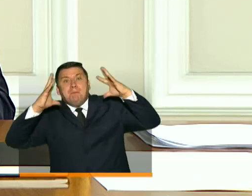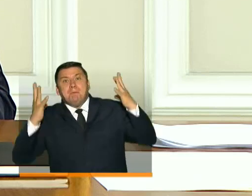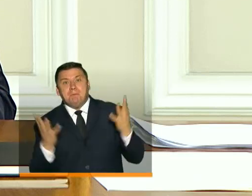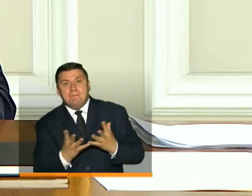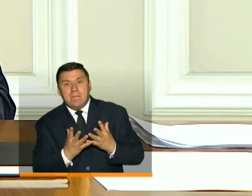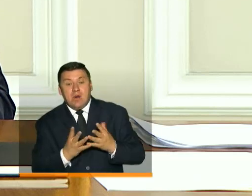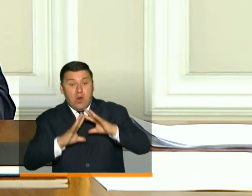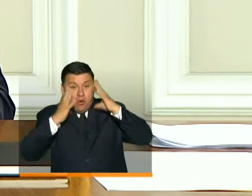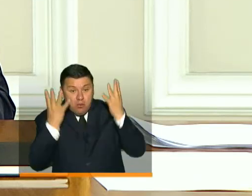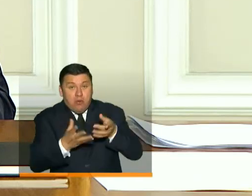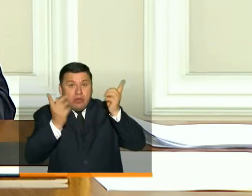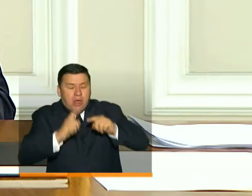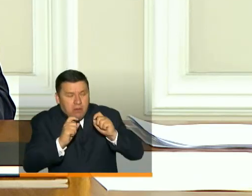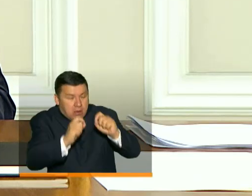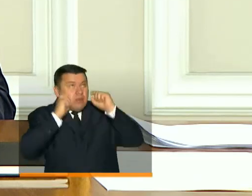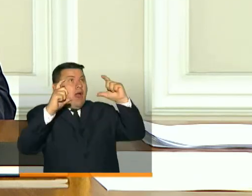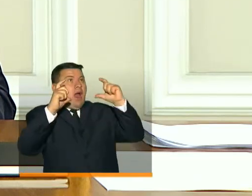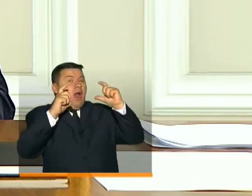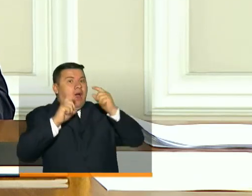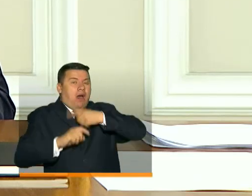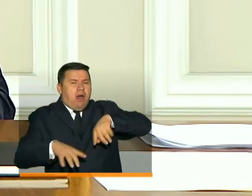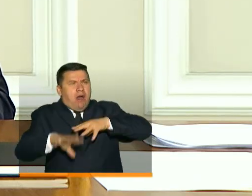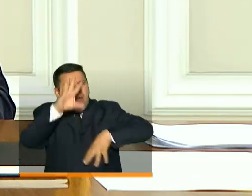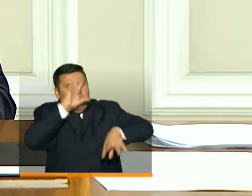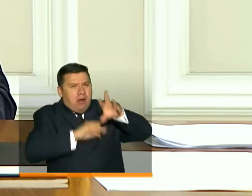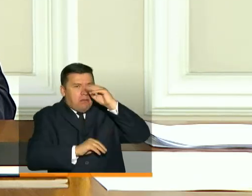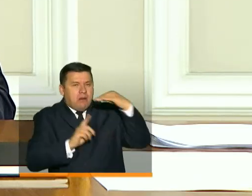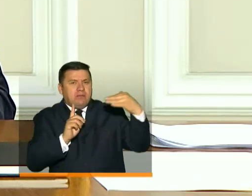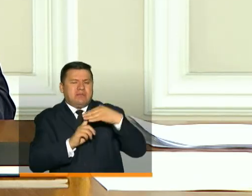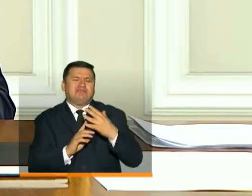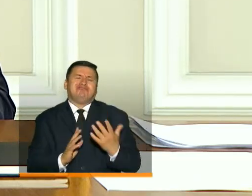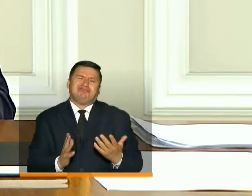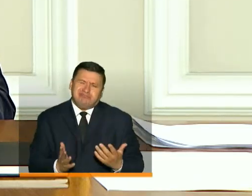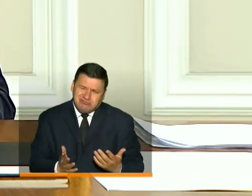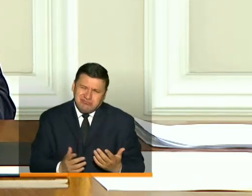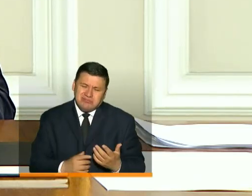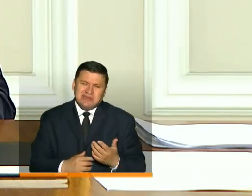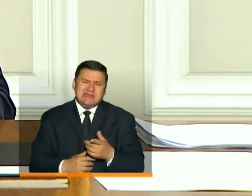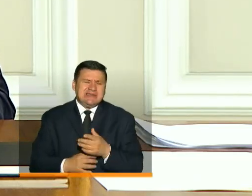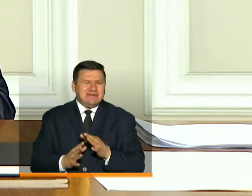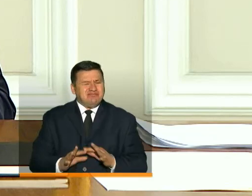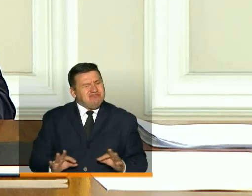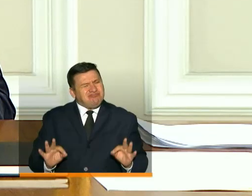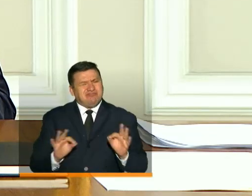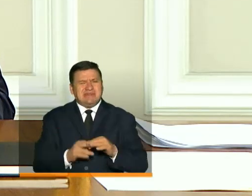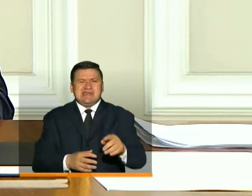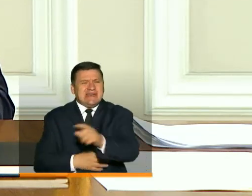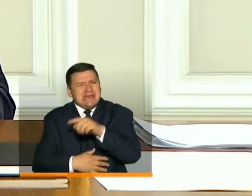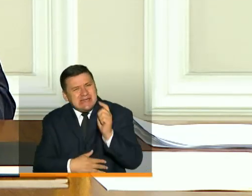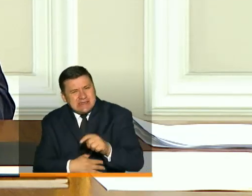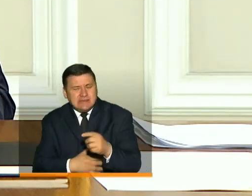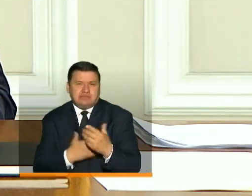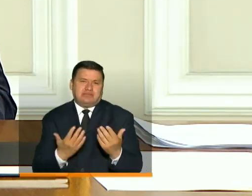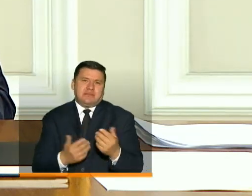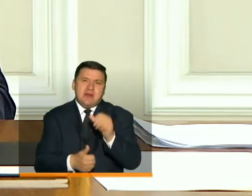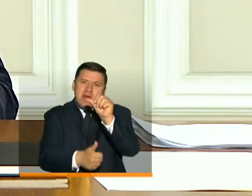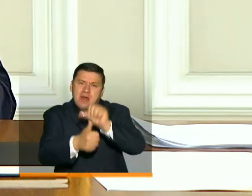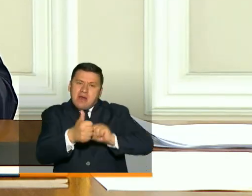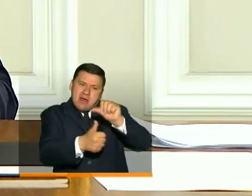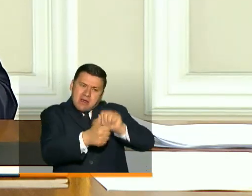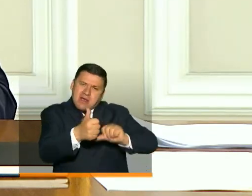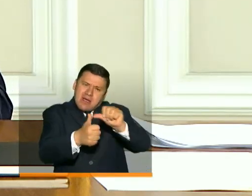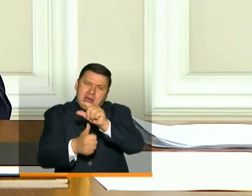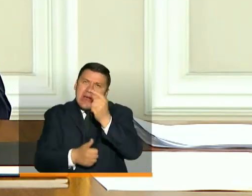mundo y que todos los días seguimos aprendiendo de ella. Y por eso es bien necesario que cada uno de